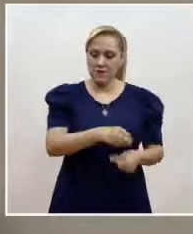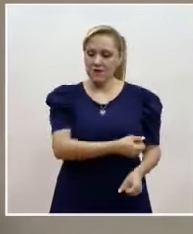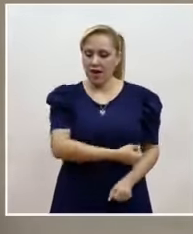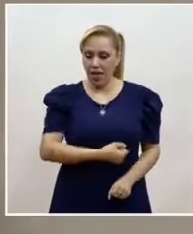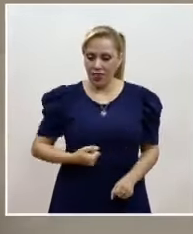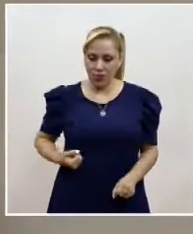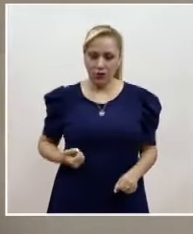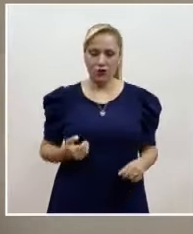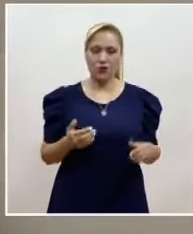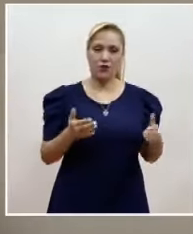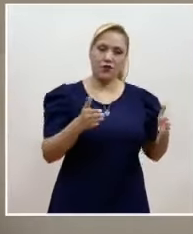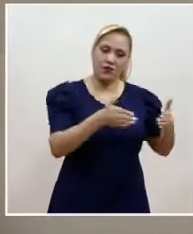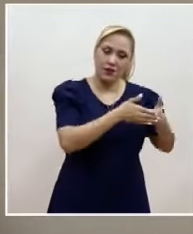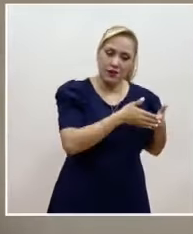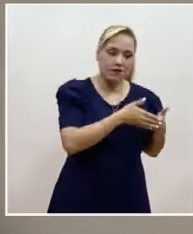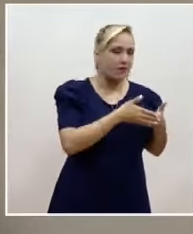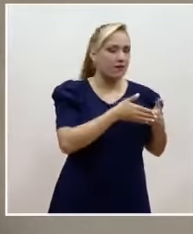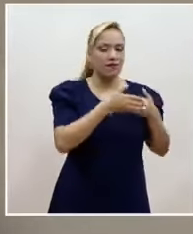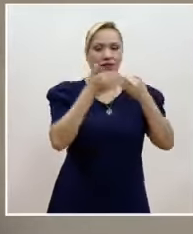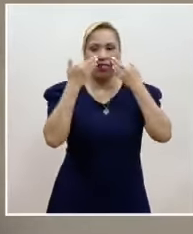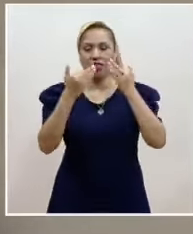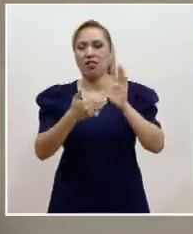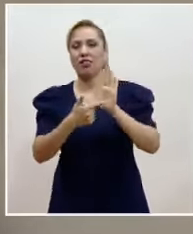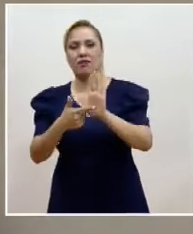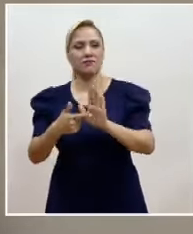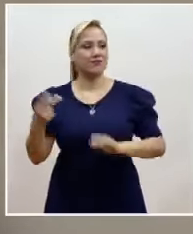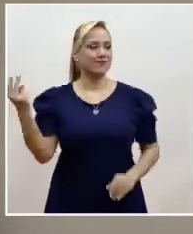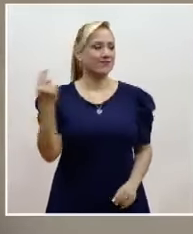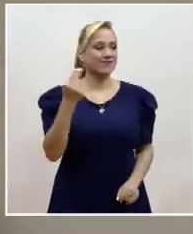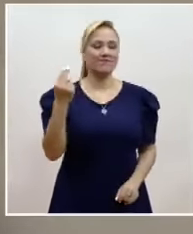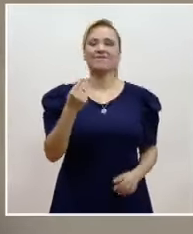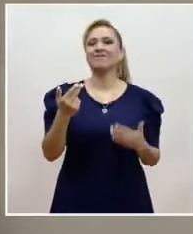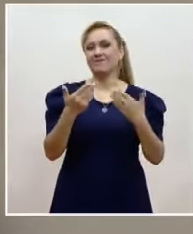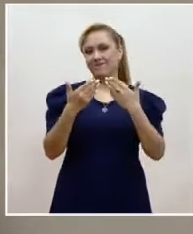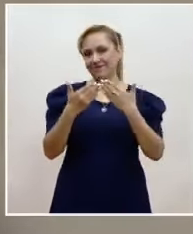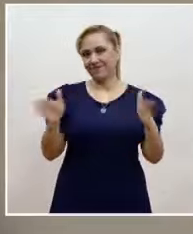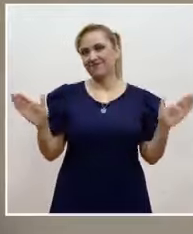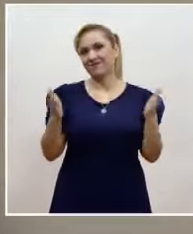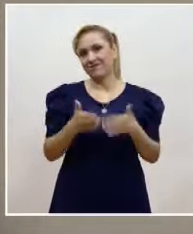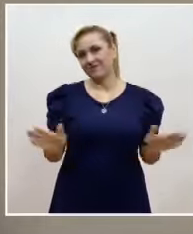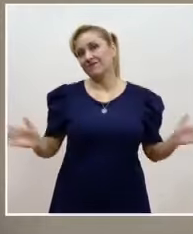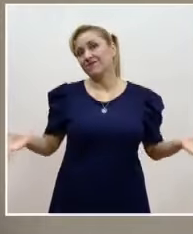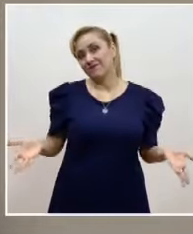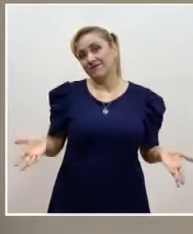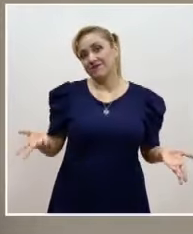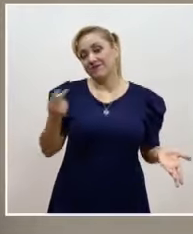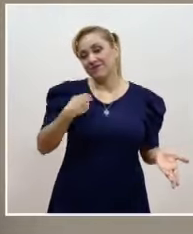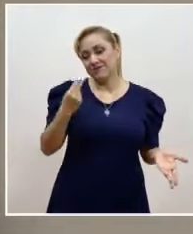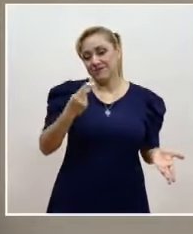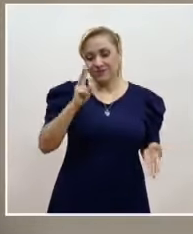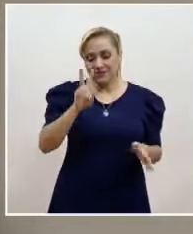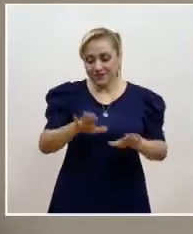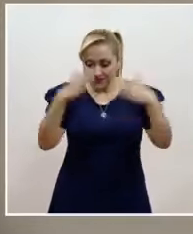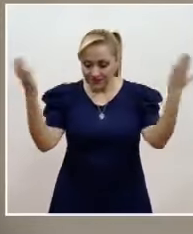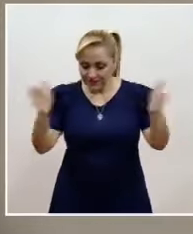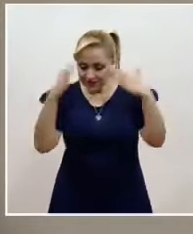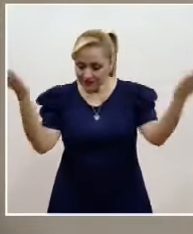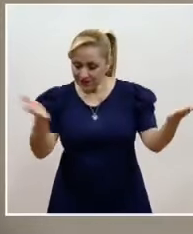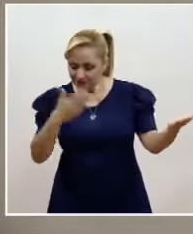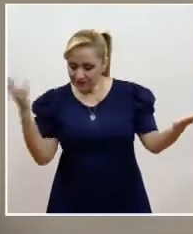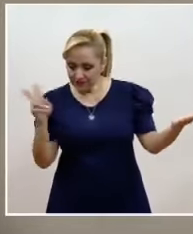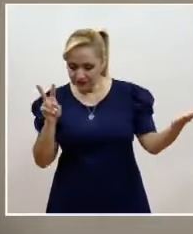muy sencilla quizá, pero es por el otro lado necesitamos abrir los algoritmos, ¿no? O sea, para poder democratizar y para que